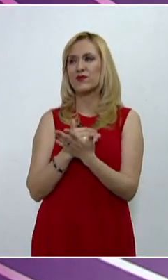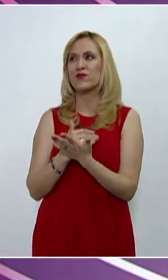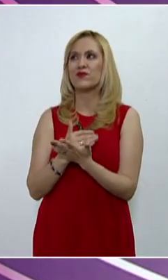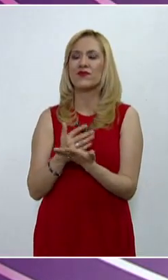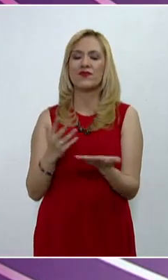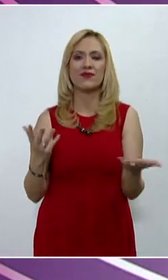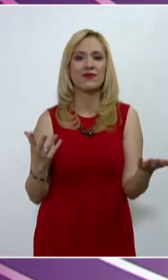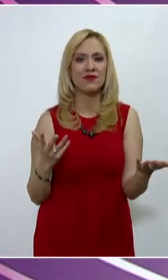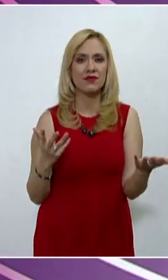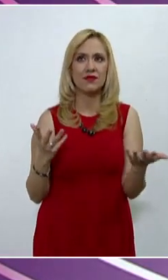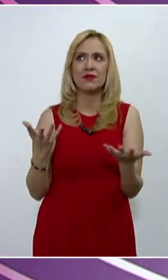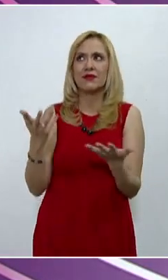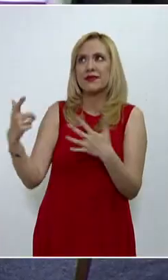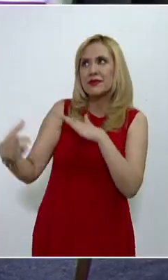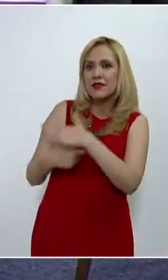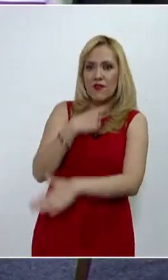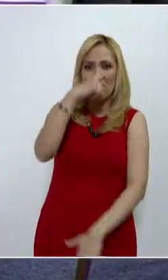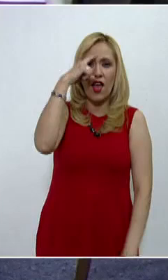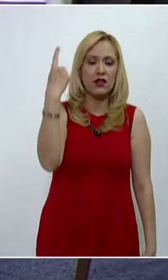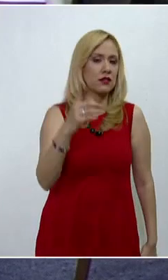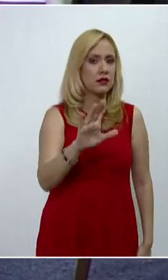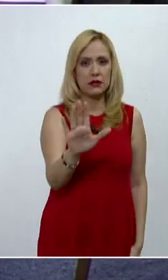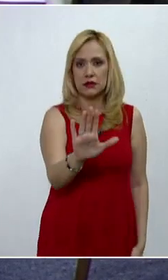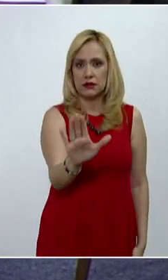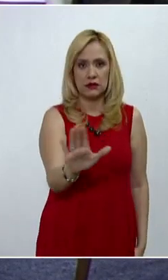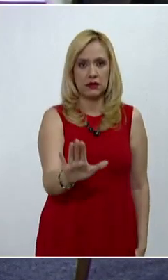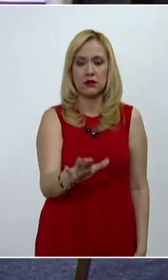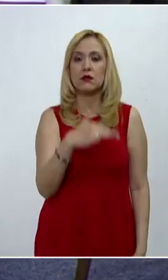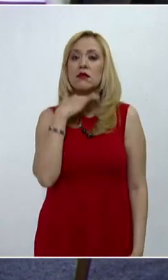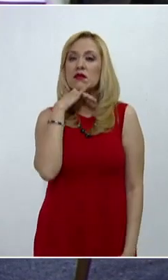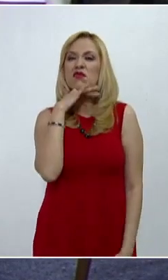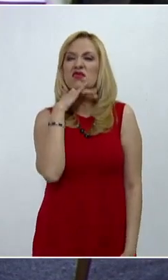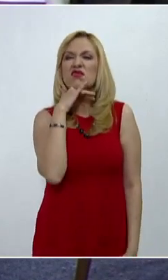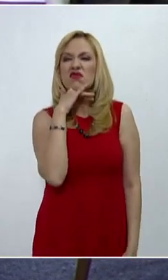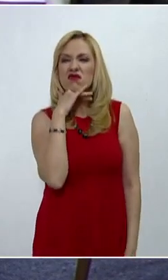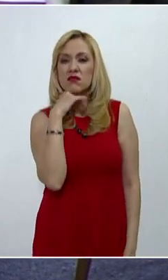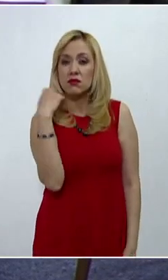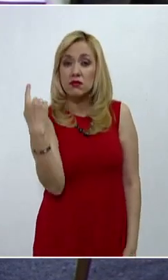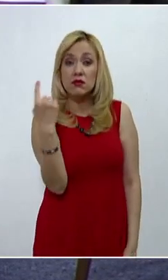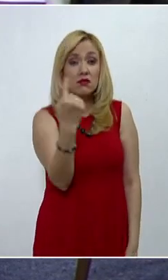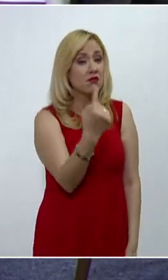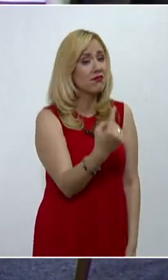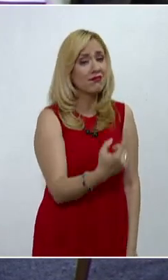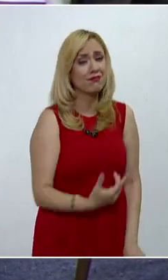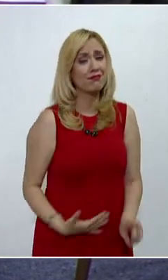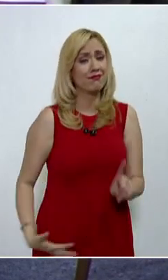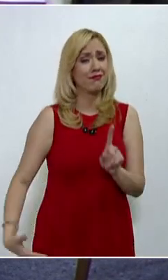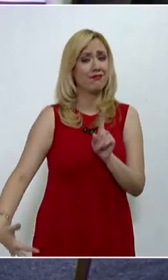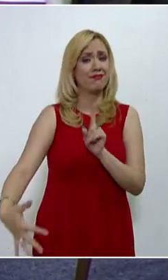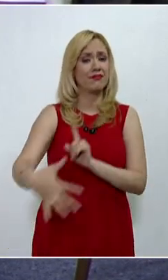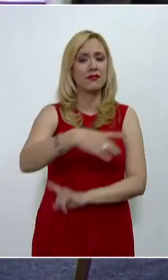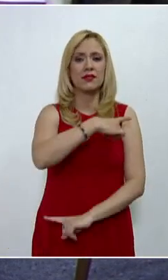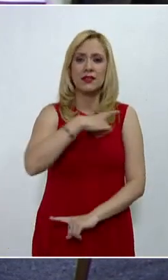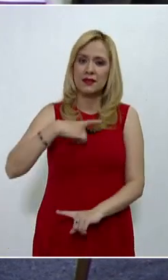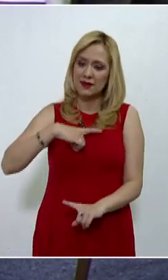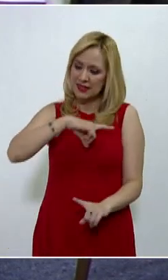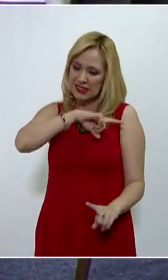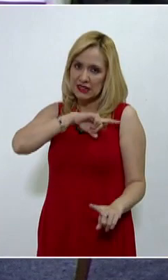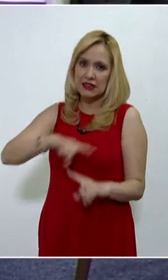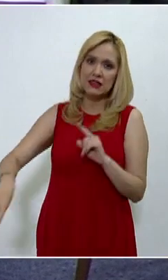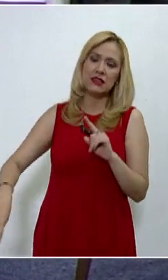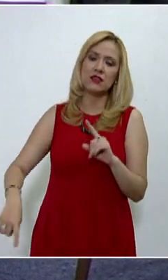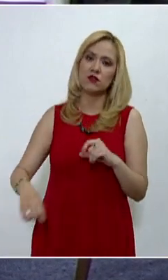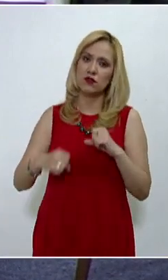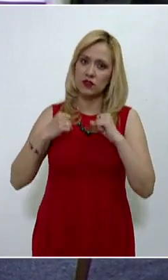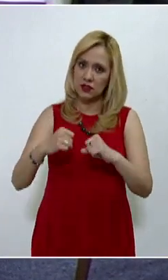que sean menos presas de la corrupción, ¿no? O sea, la corrupción no es caso a caso, la corrupción es sistémica, se tiene que enfrentar de una manera